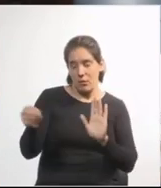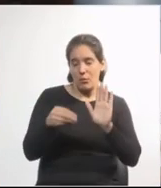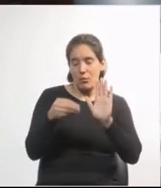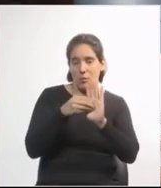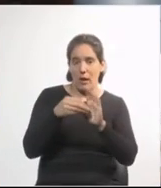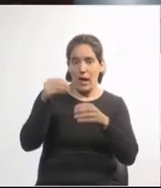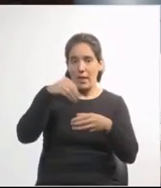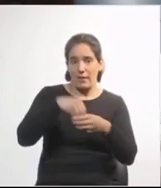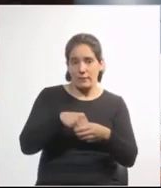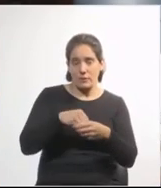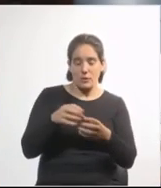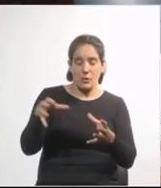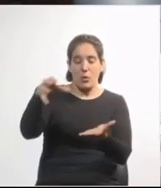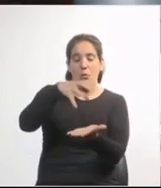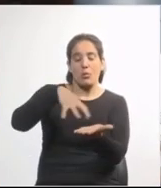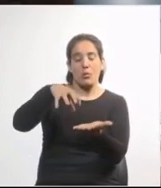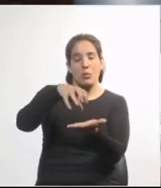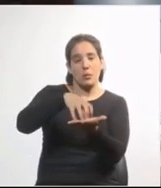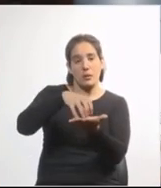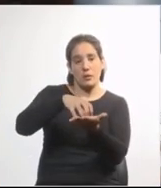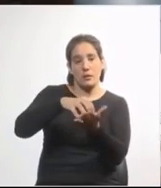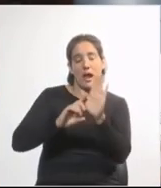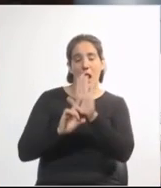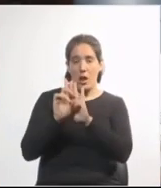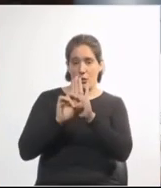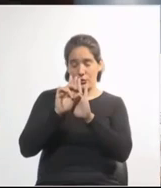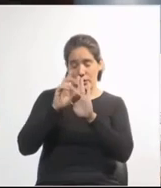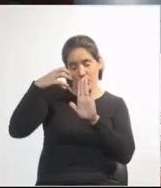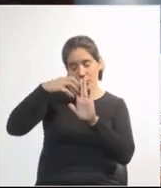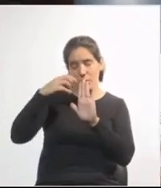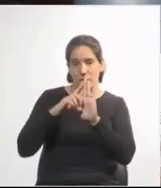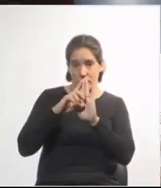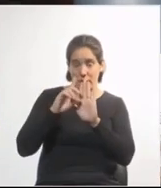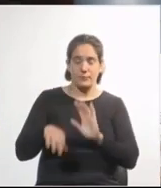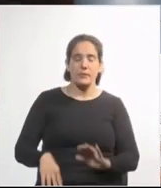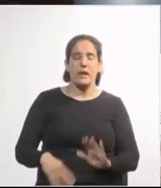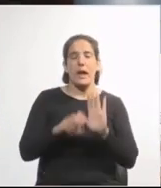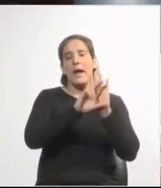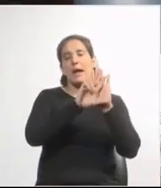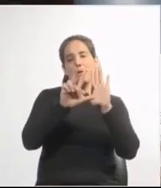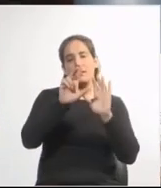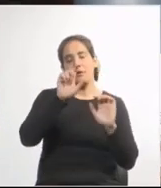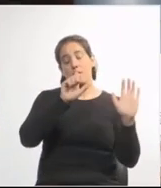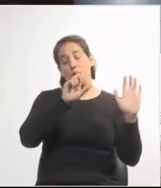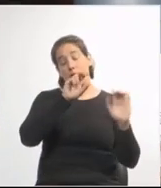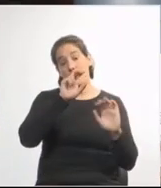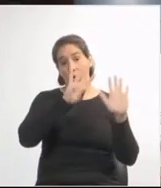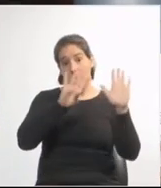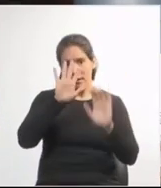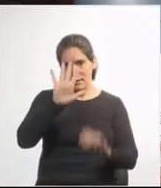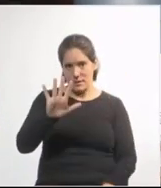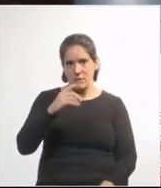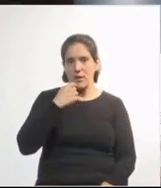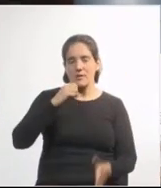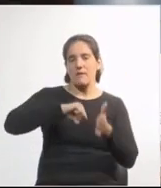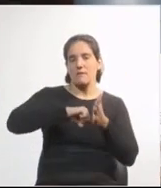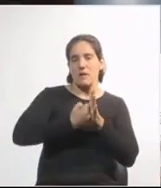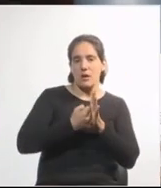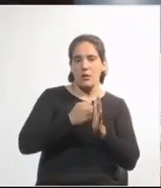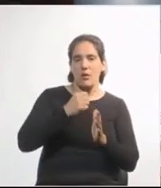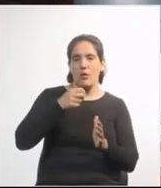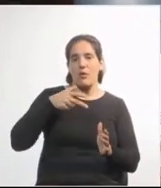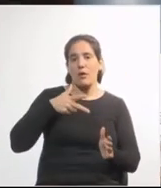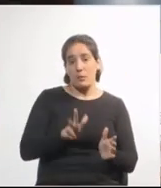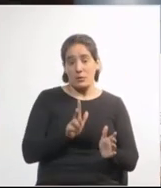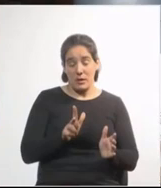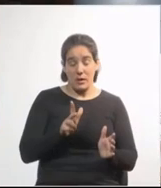Parque Tecnológico Regional Norte, el artículo 395 que autoriza al Banco Hipotecario del Uruguay y al Banco de la